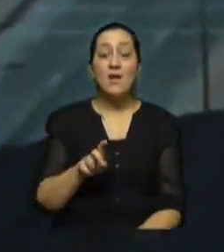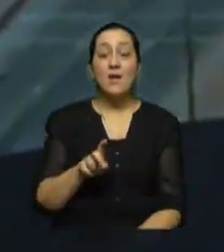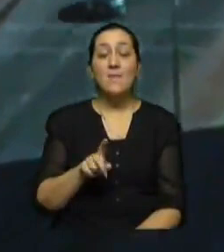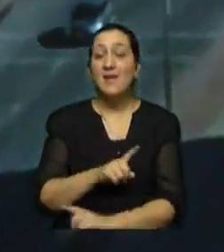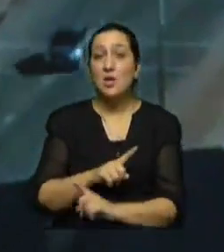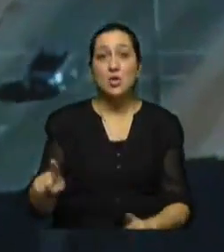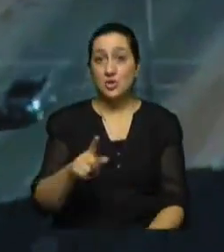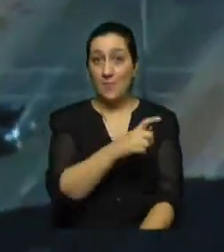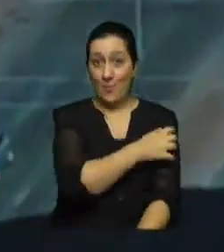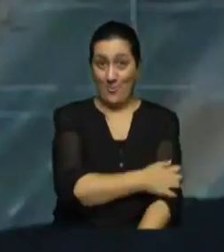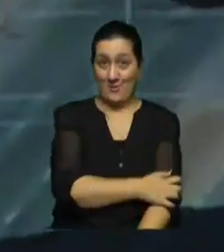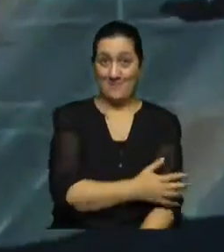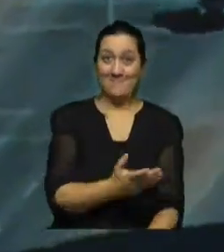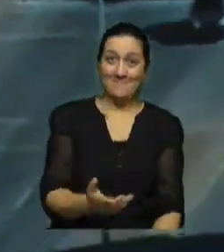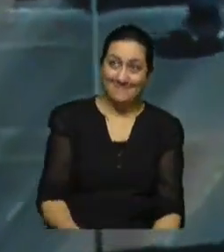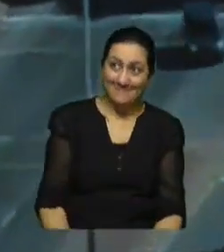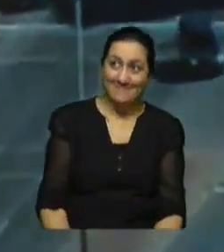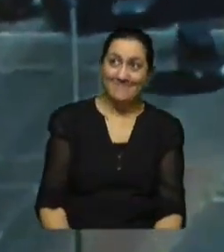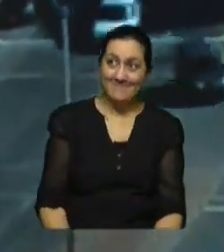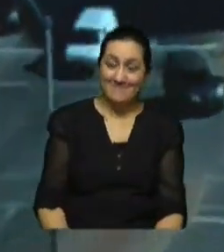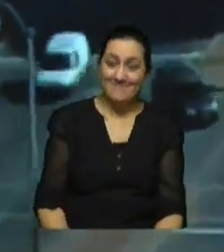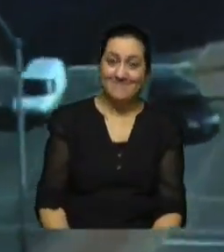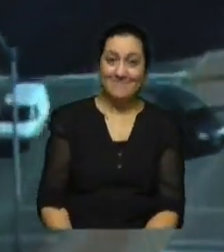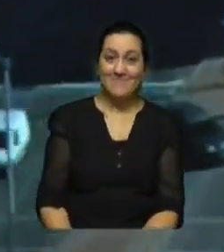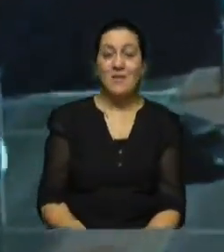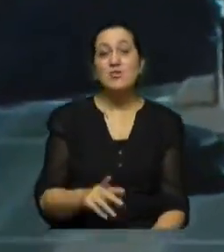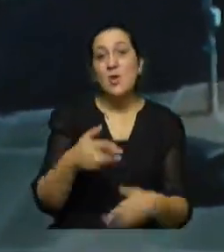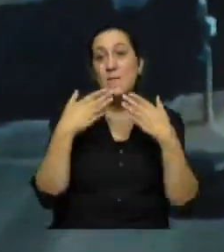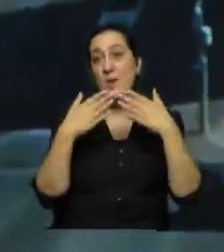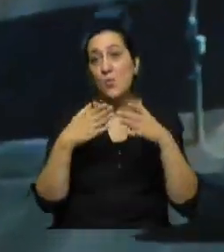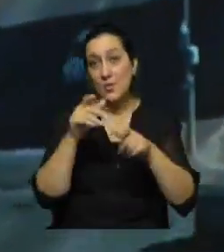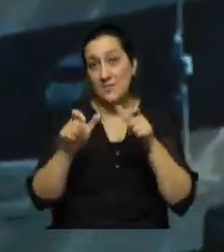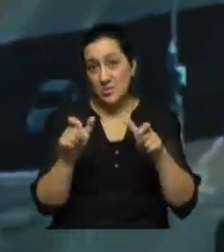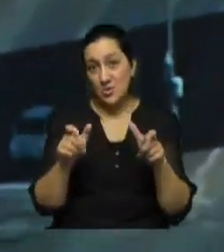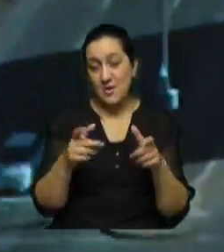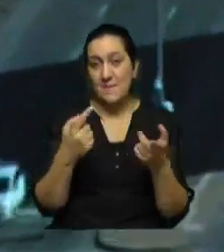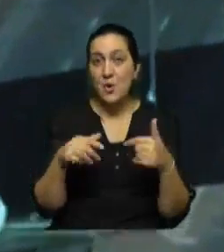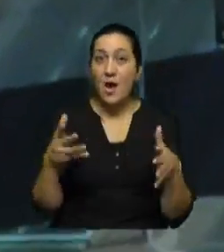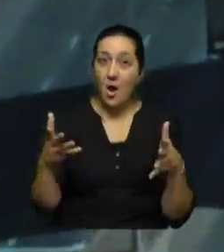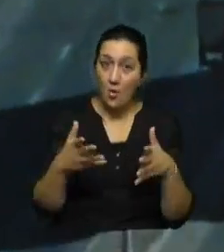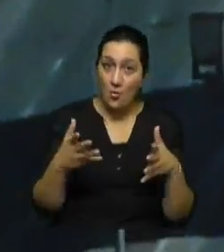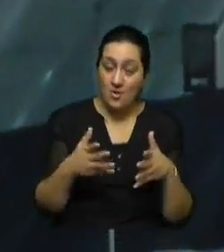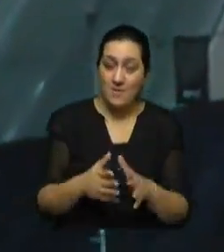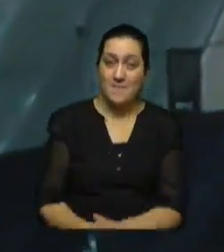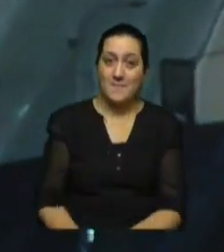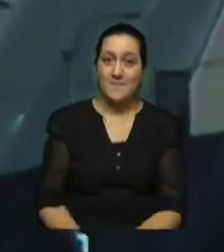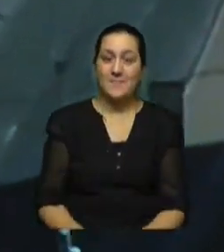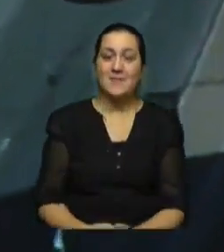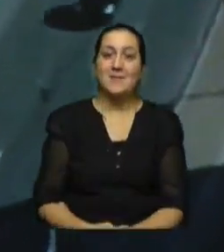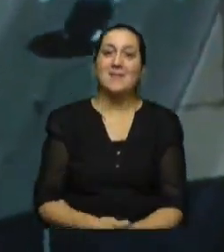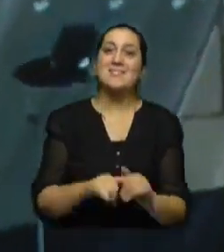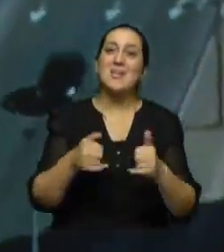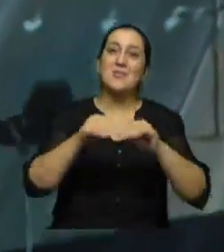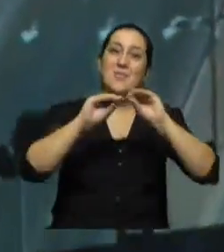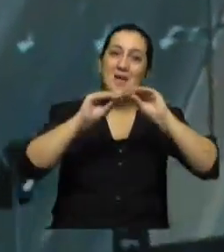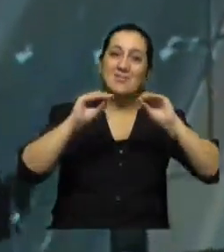pobre? Pero también te digo, como pregunta que tiro a la gente, que después vamos a estar leyendo los mensajes. Pero ahora nos vamos, señores y señores, ya lo estuvimos